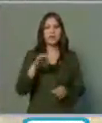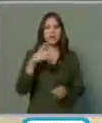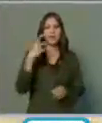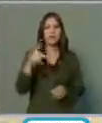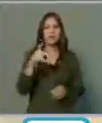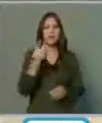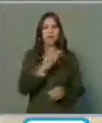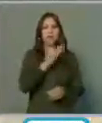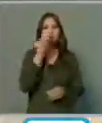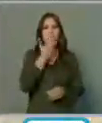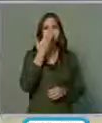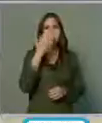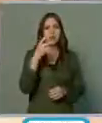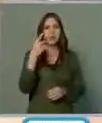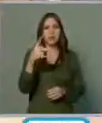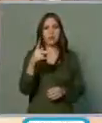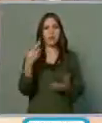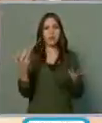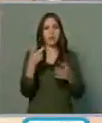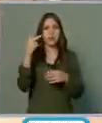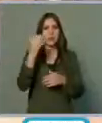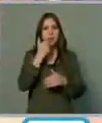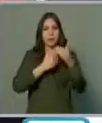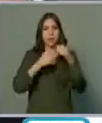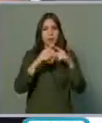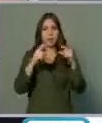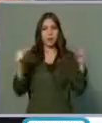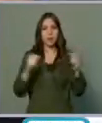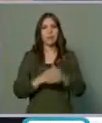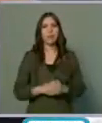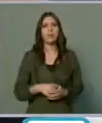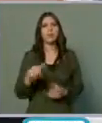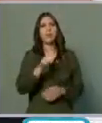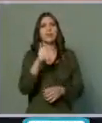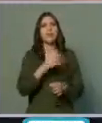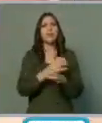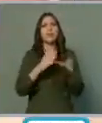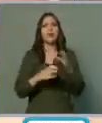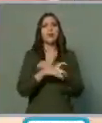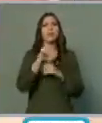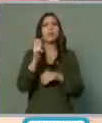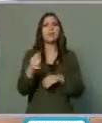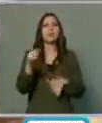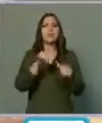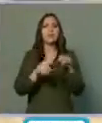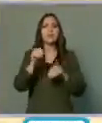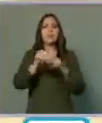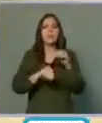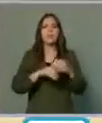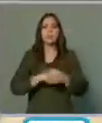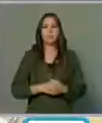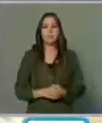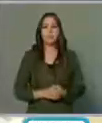algo muy clásico. Sí. ¿Qué otro tipo de ingredientes nosotros podríamos ponerle, por ejemplo?